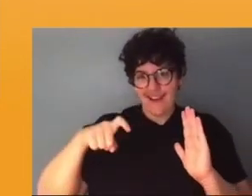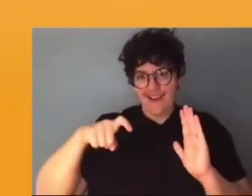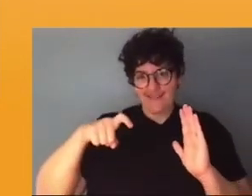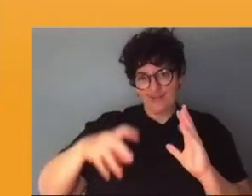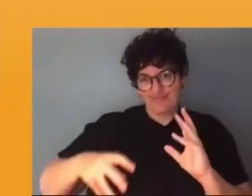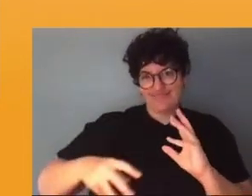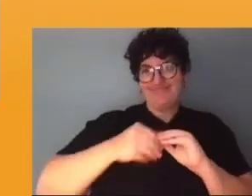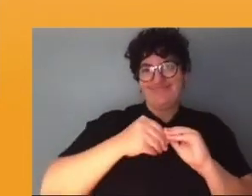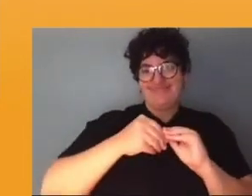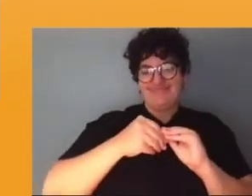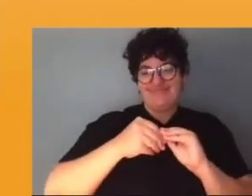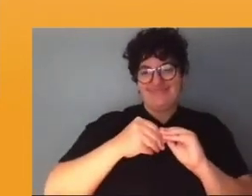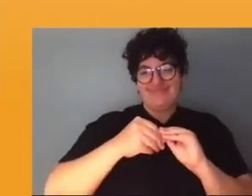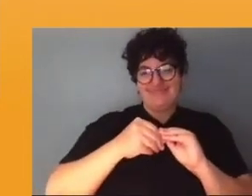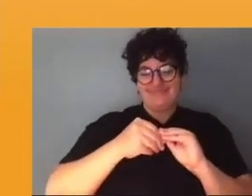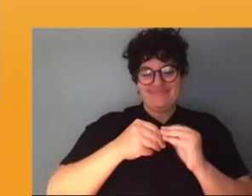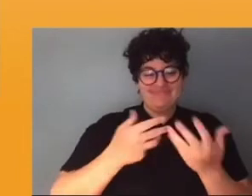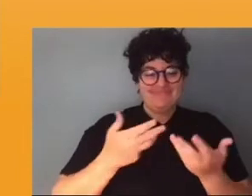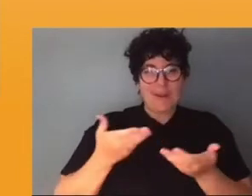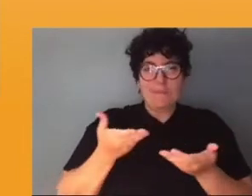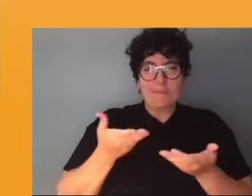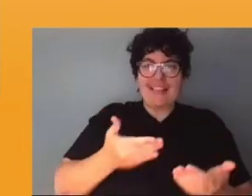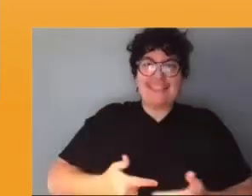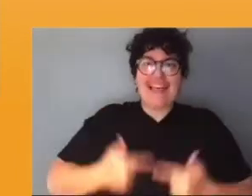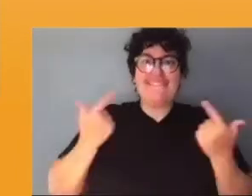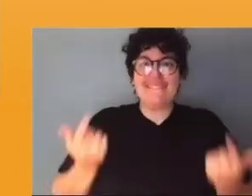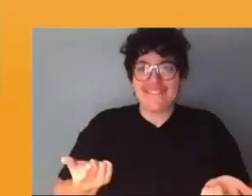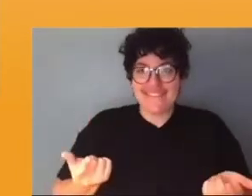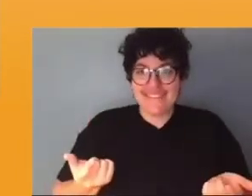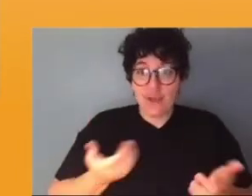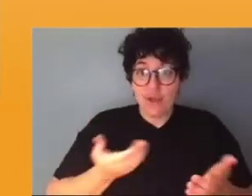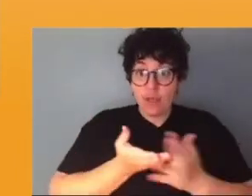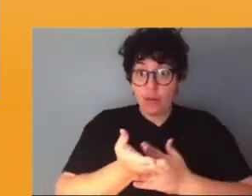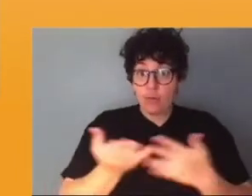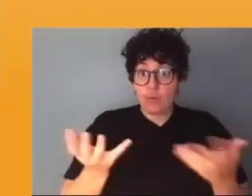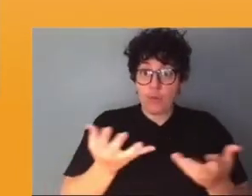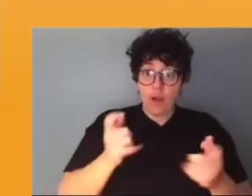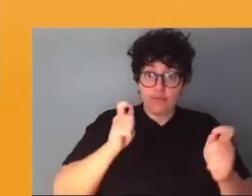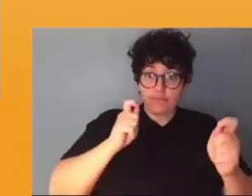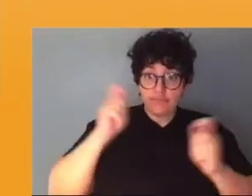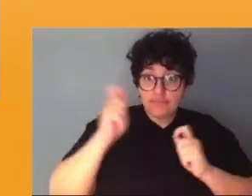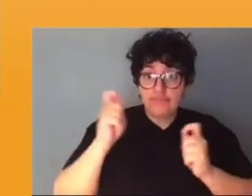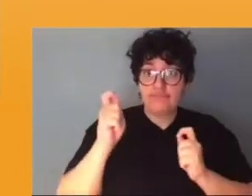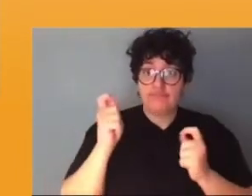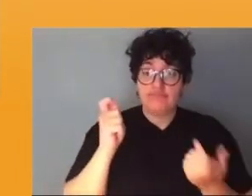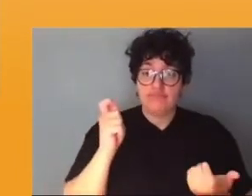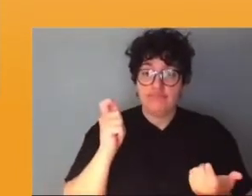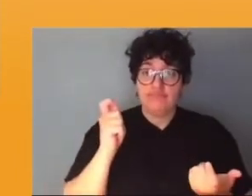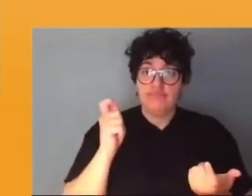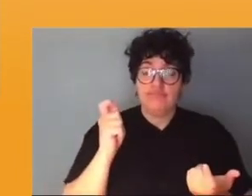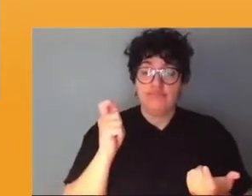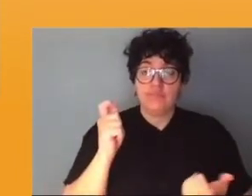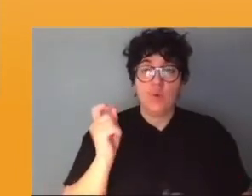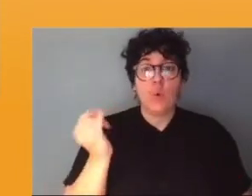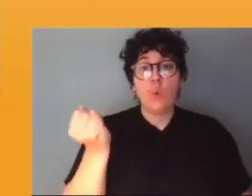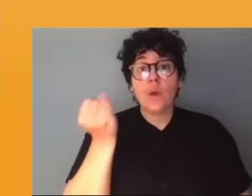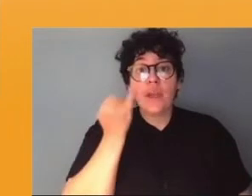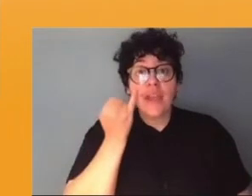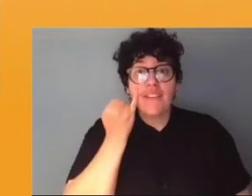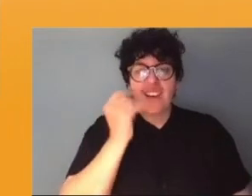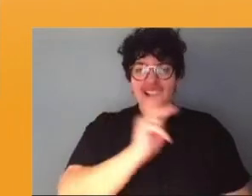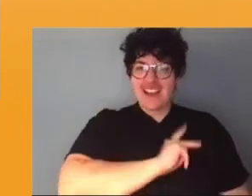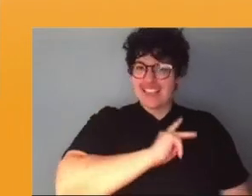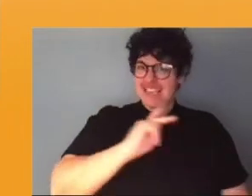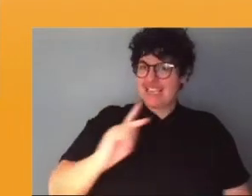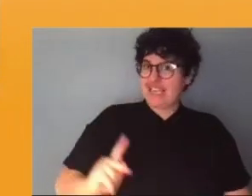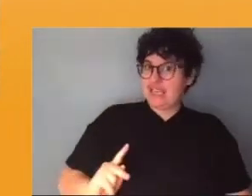vida a esa palabra a través del uso de expresiones faciales, ya sea que sea un rey,